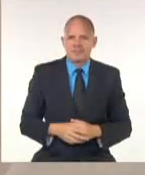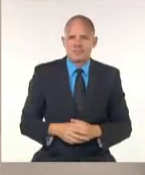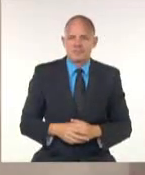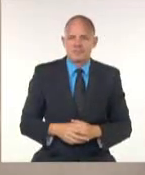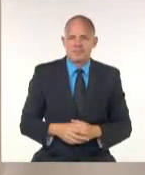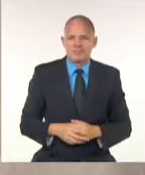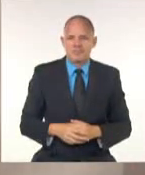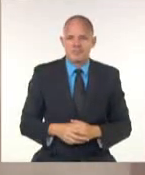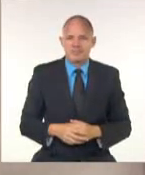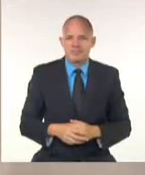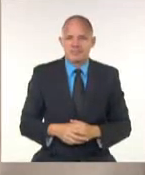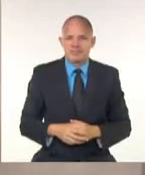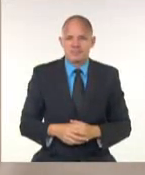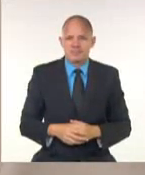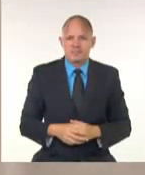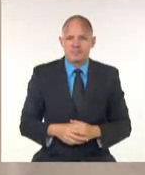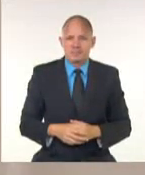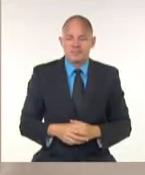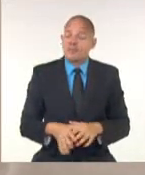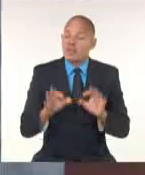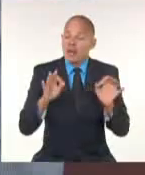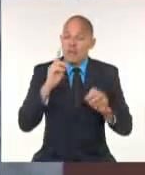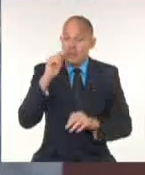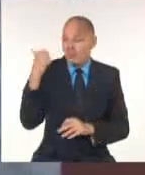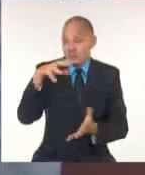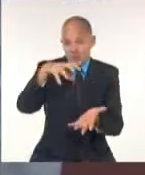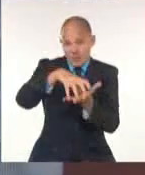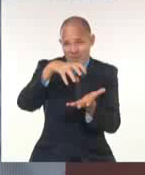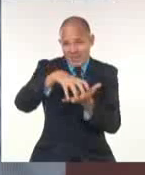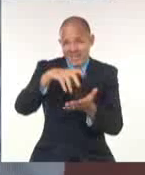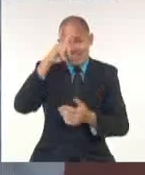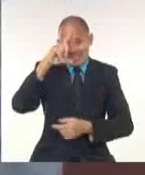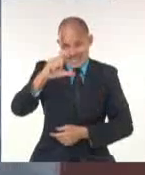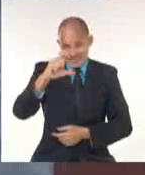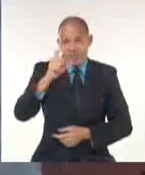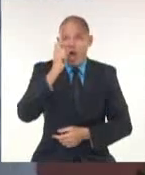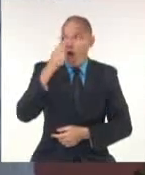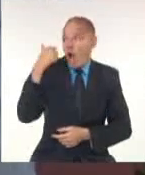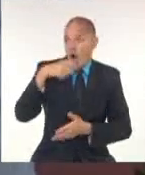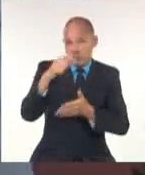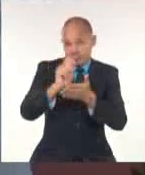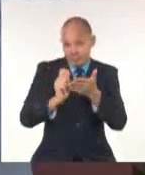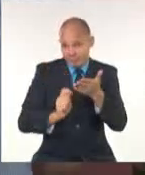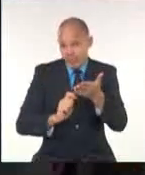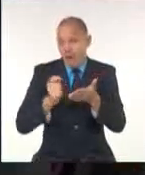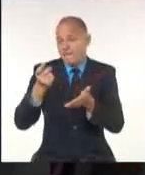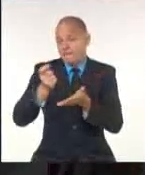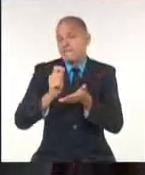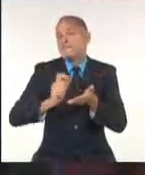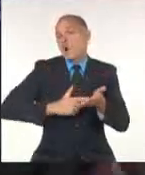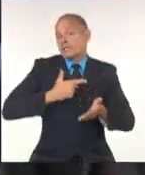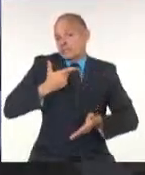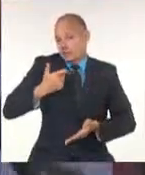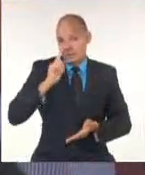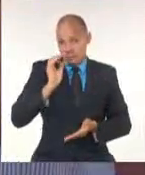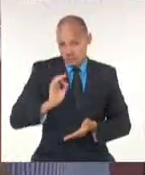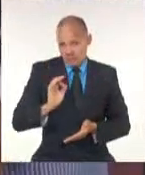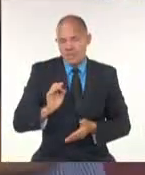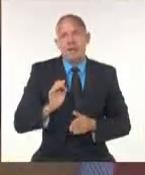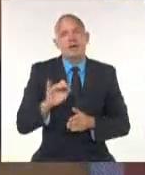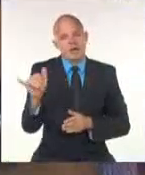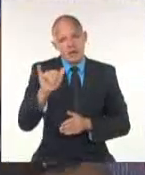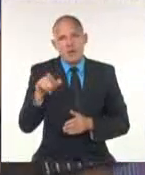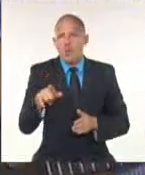Uno de los exponentes santaclareños de cara al Congreso es el escritor, narrador y poeta Ricardo Riverón Rojas, también